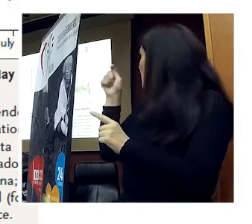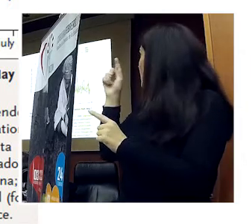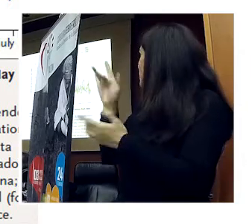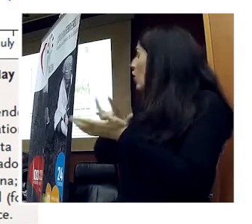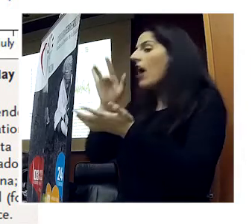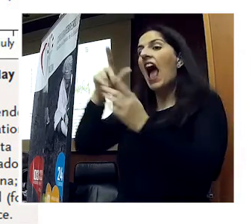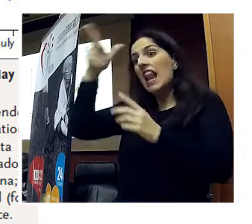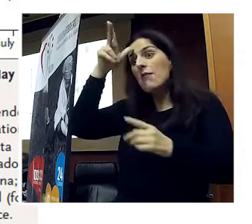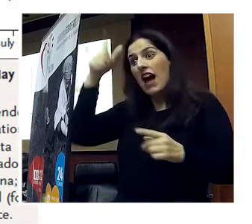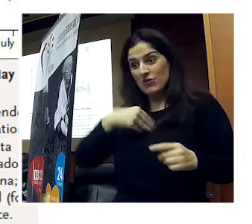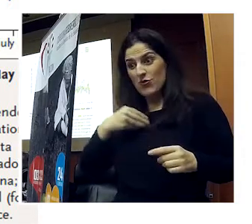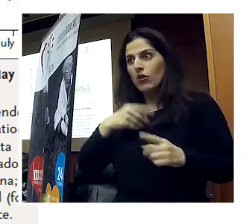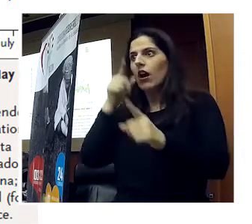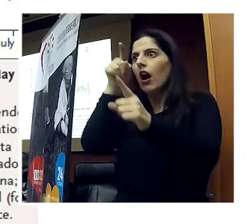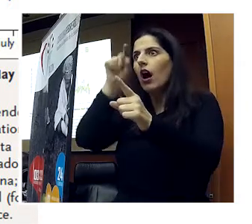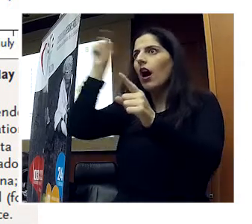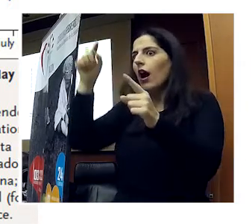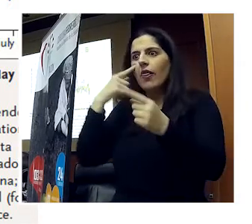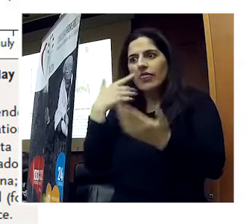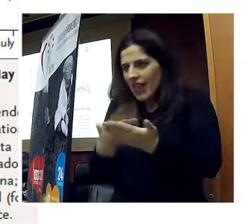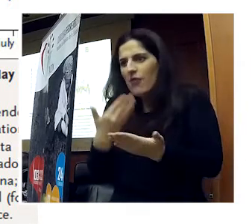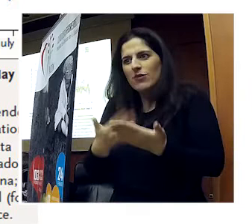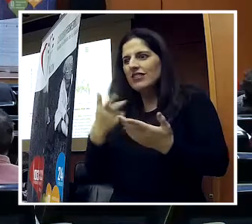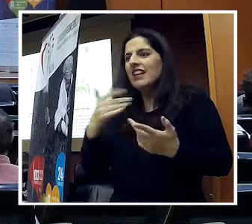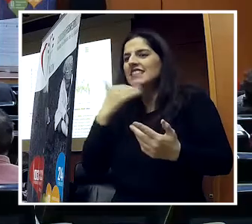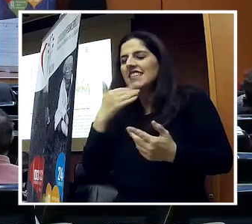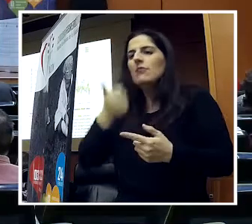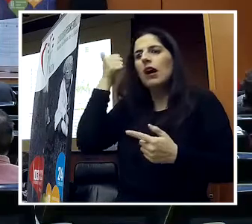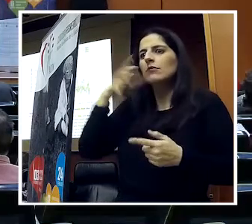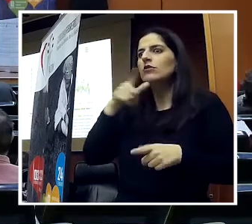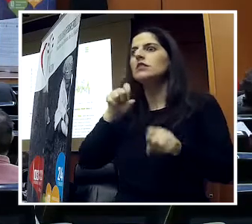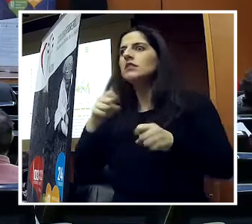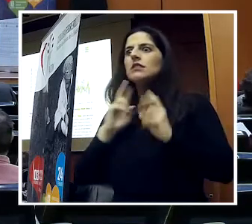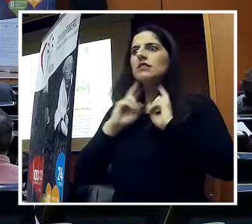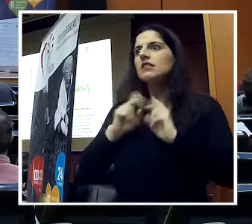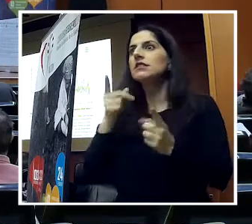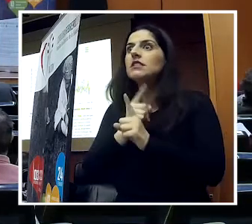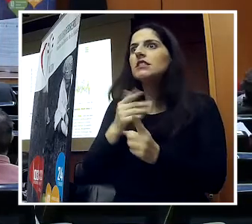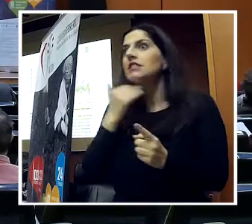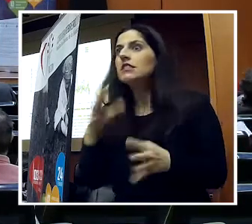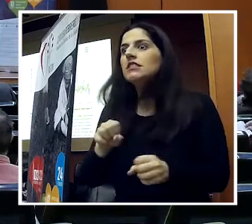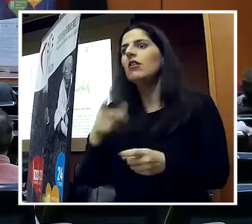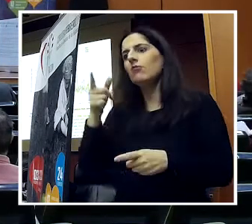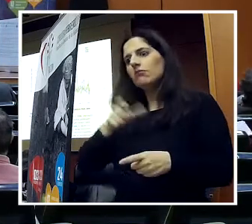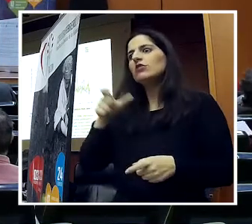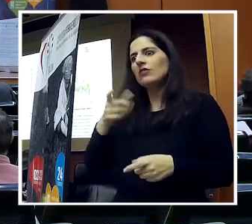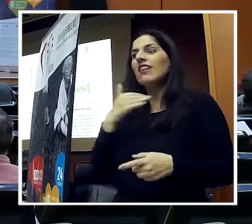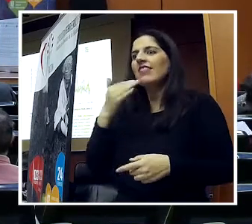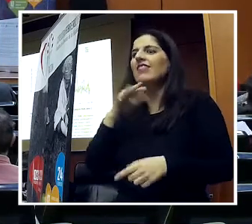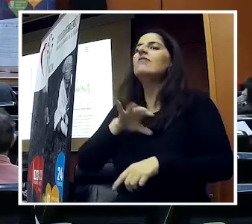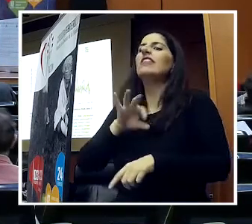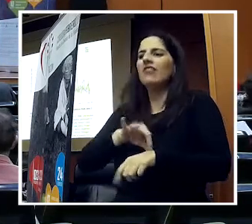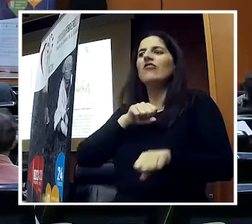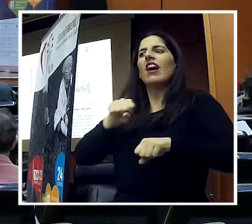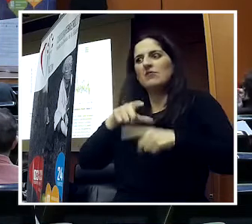Alemania. Fijaros que vieron como clarísimamente la posibilidad de que se produjera un infarto durante estos partidos aumentaba de forma